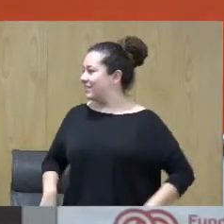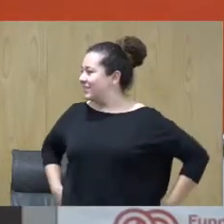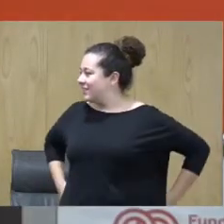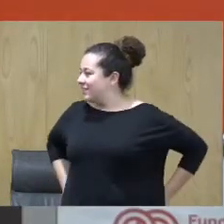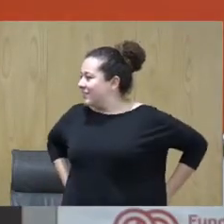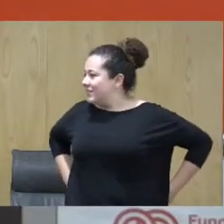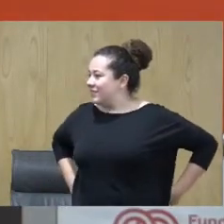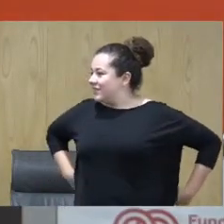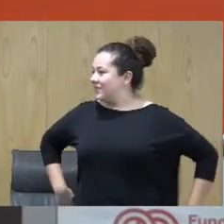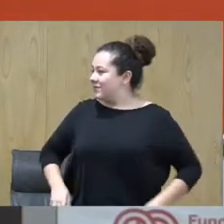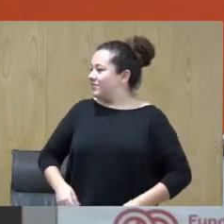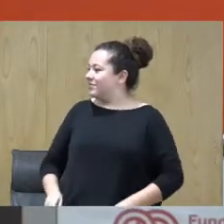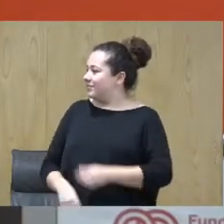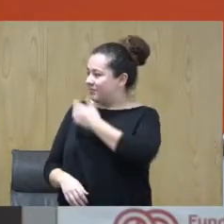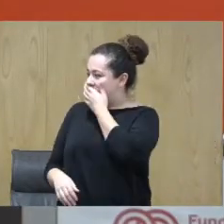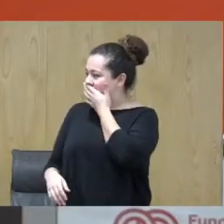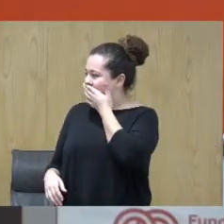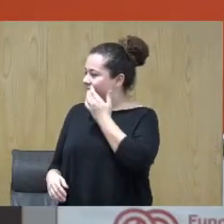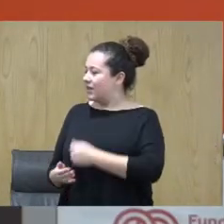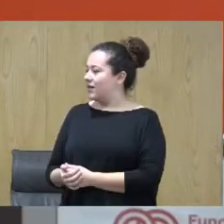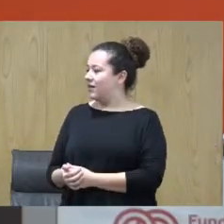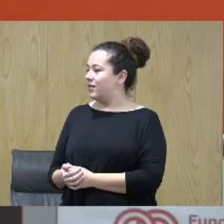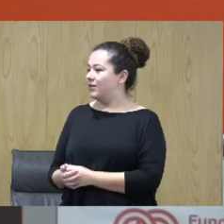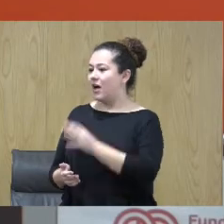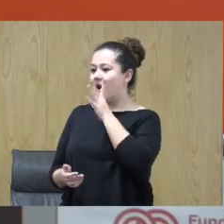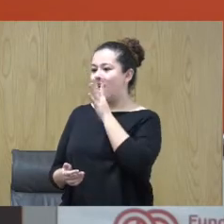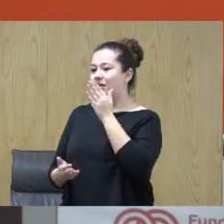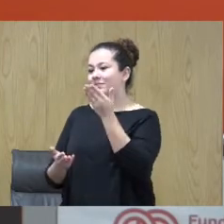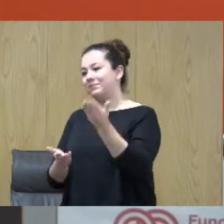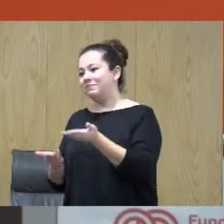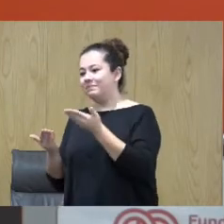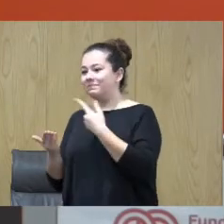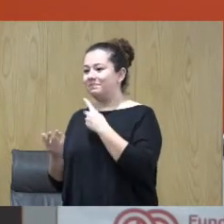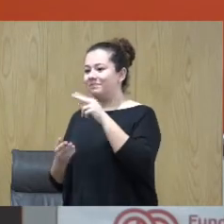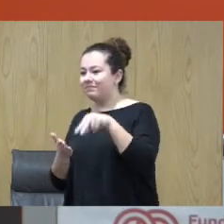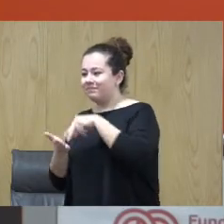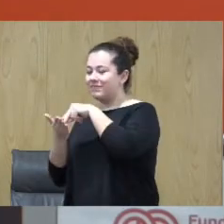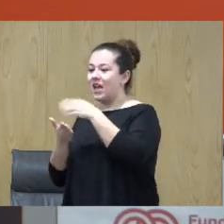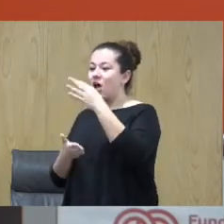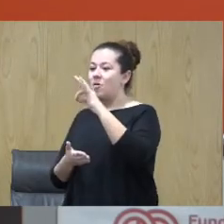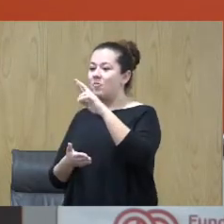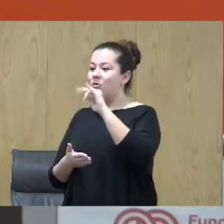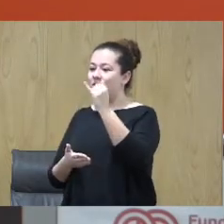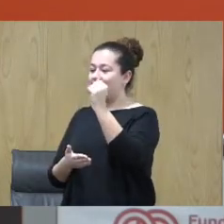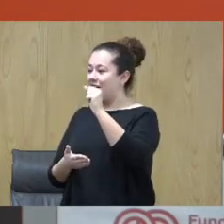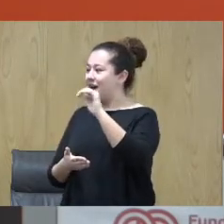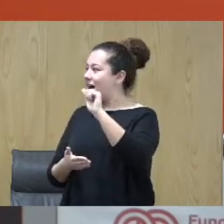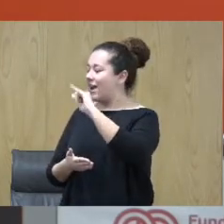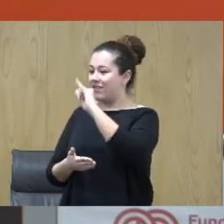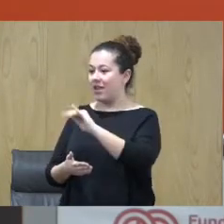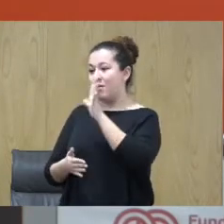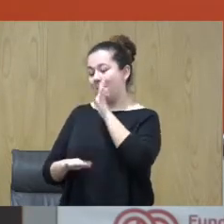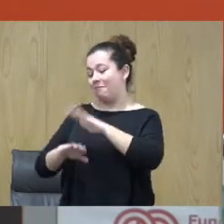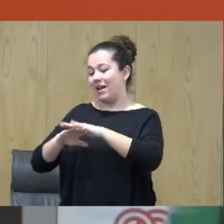Le damos paso, invito a subir a Borja Álvarez para que nos ayude en la presentación de la siguiente